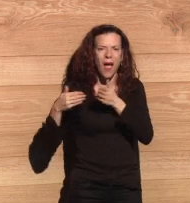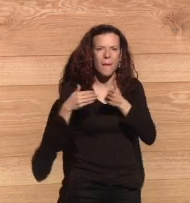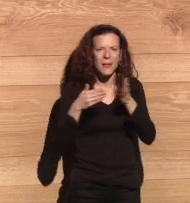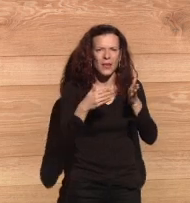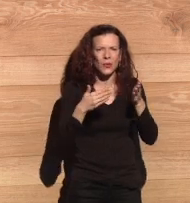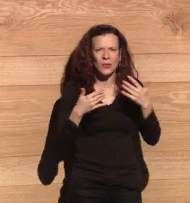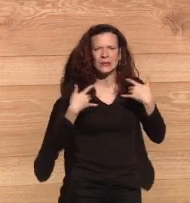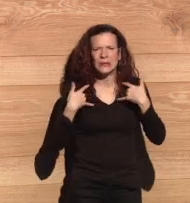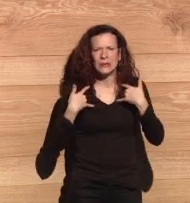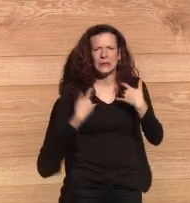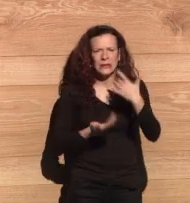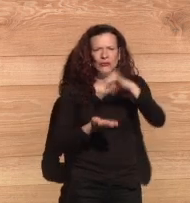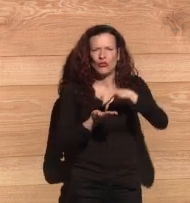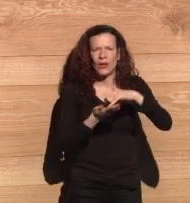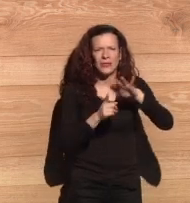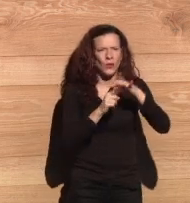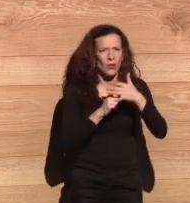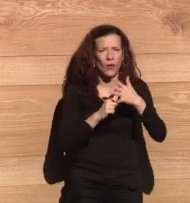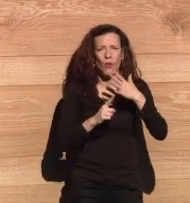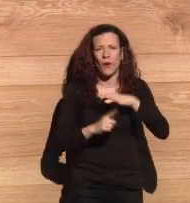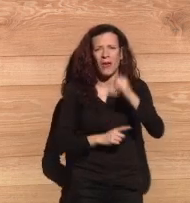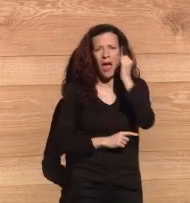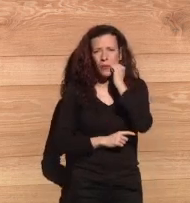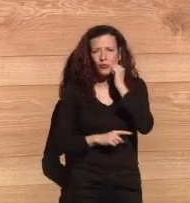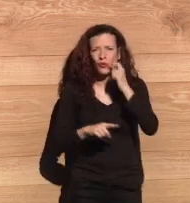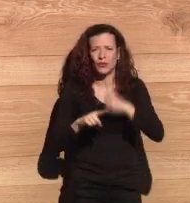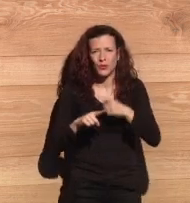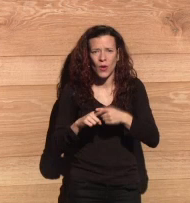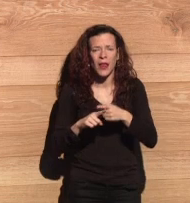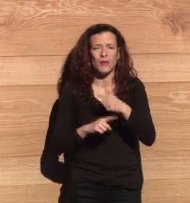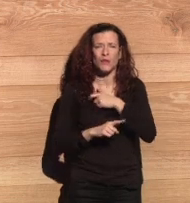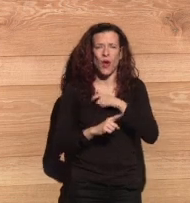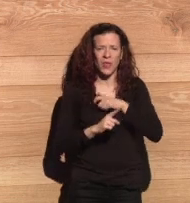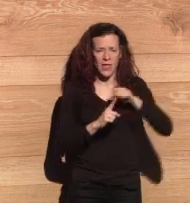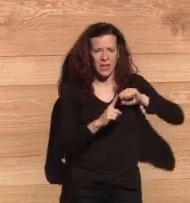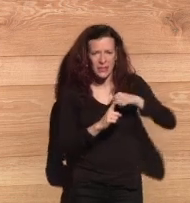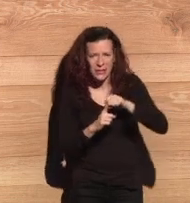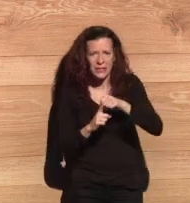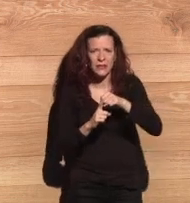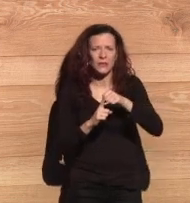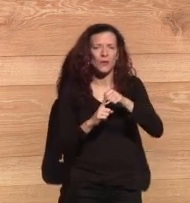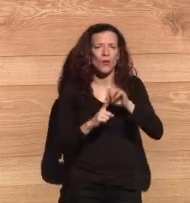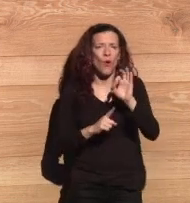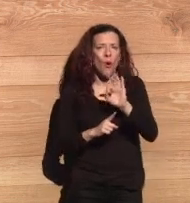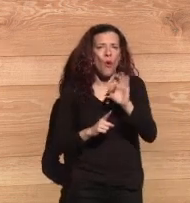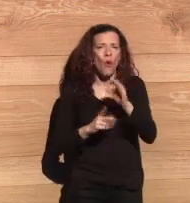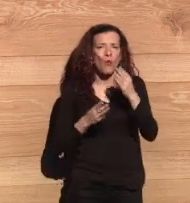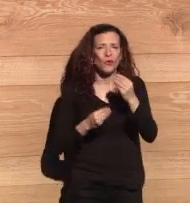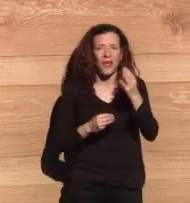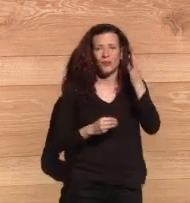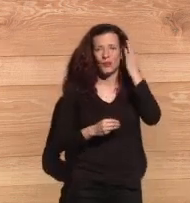cosa que es, no, abusos sexuales, extorsiones de policía, cuántas mujeres